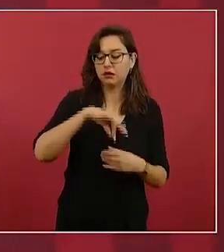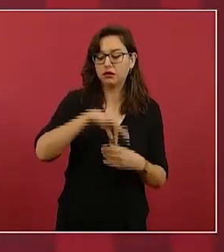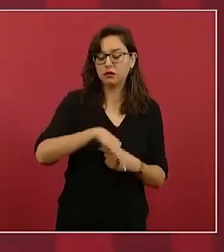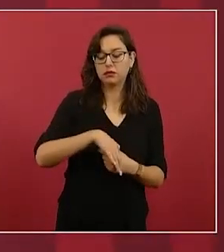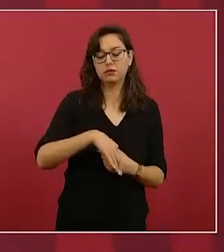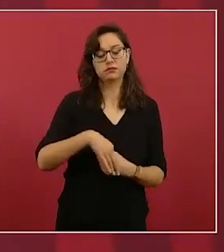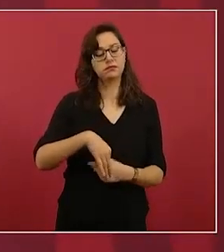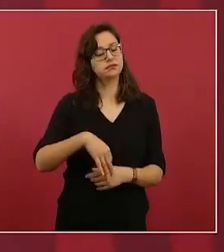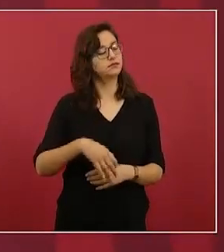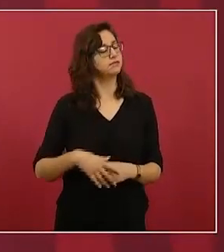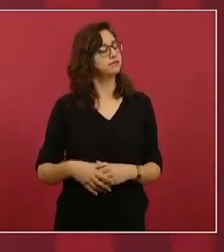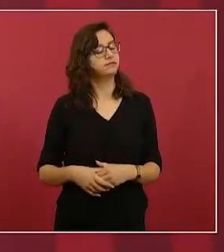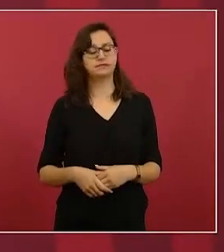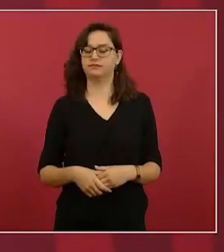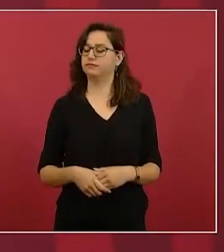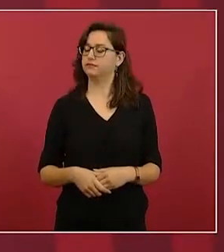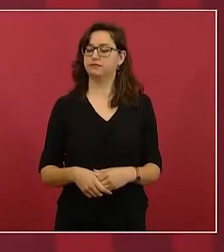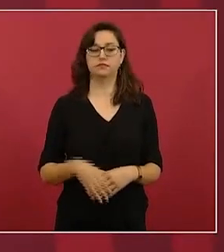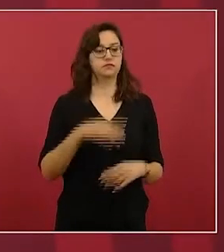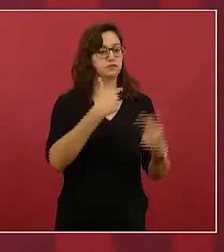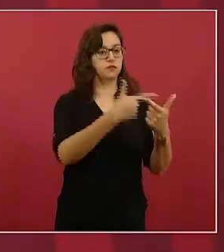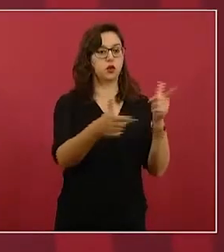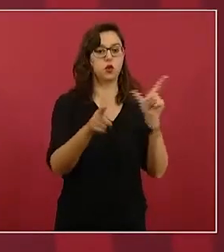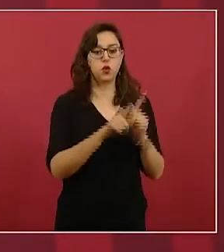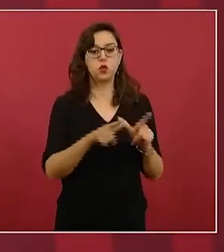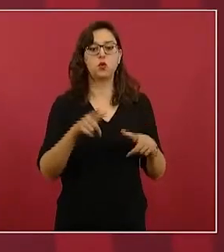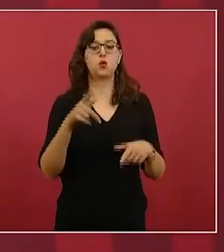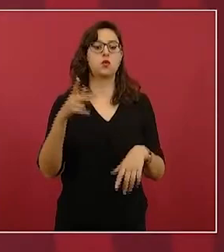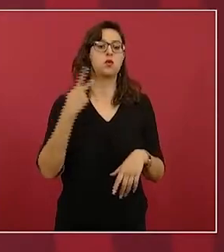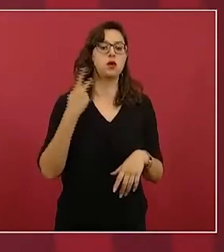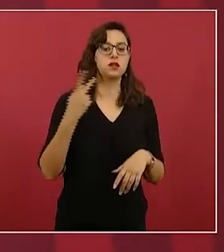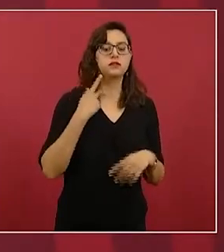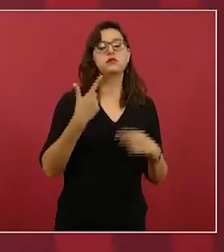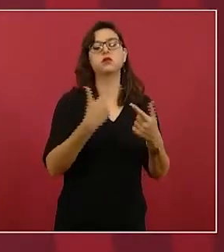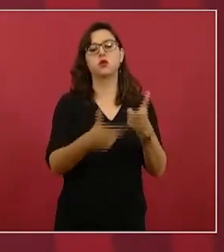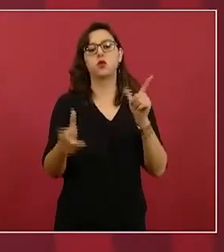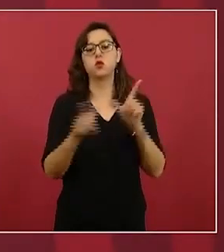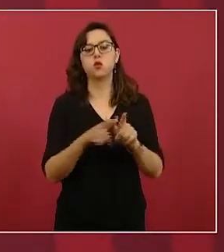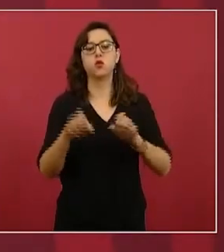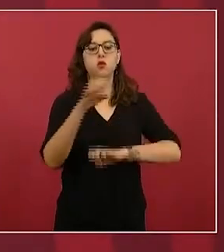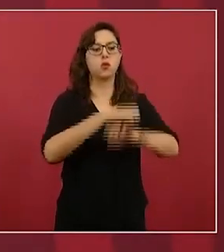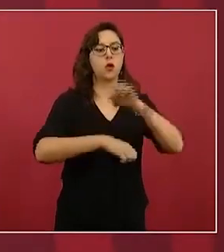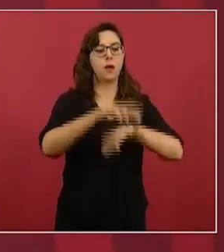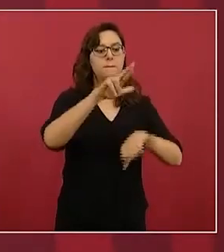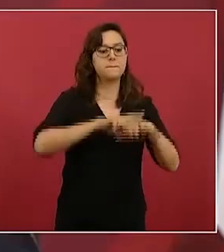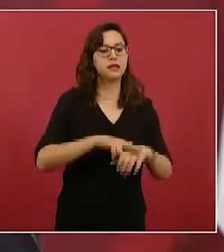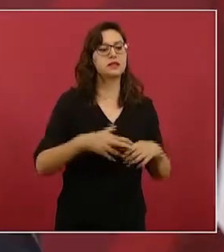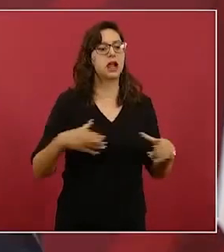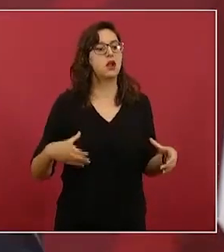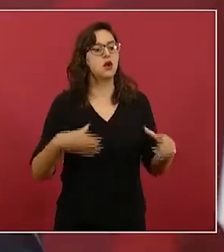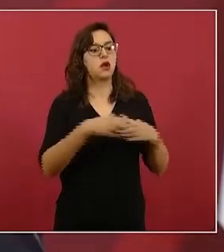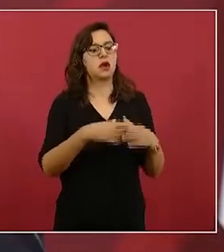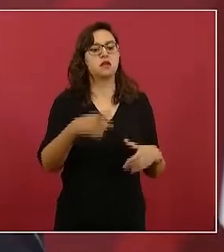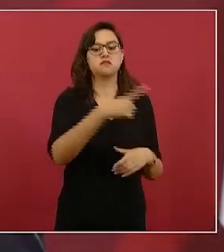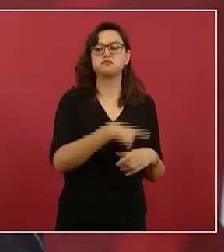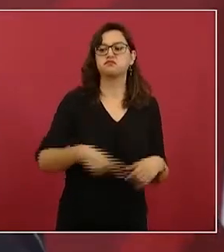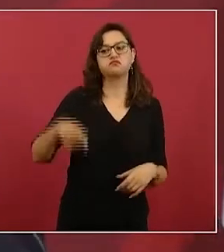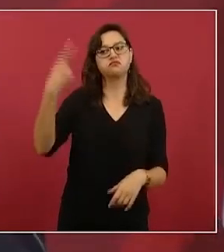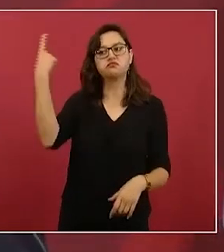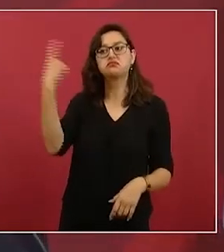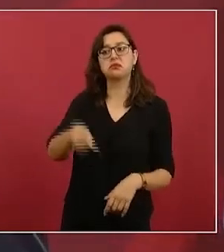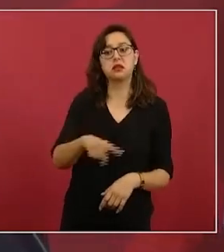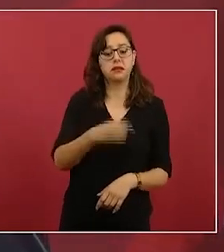empleados de grupos de intereses creados, que no sean traidores a la